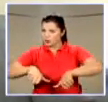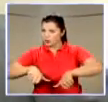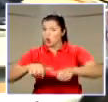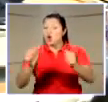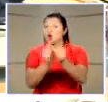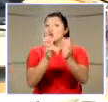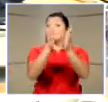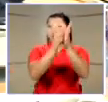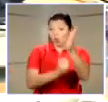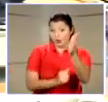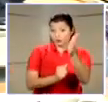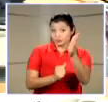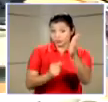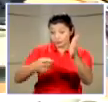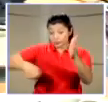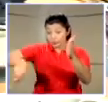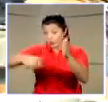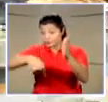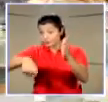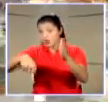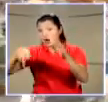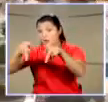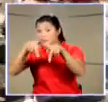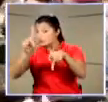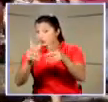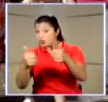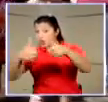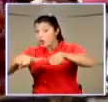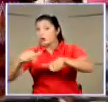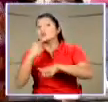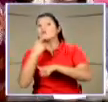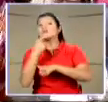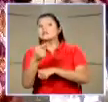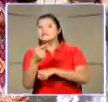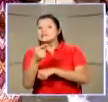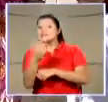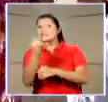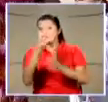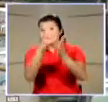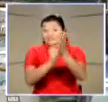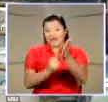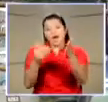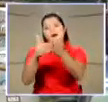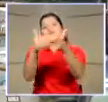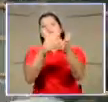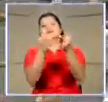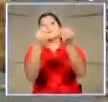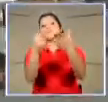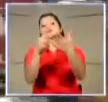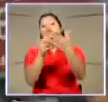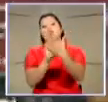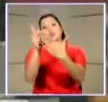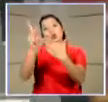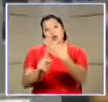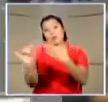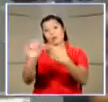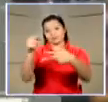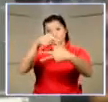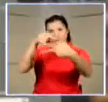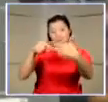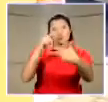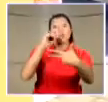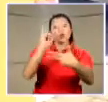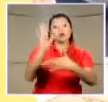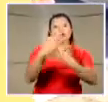de Hacendarios aseguran que estos y otros programas se verían afectados con esta reducción. Por eso, varios sectores